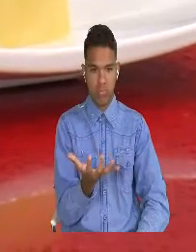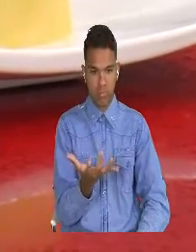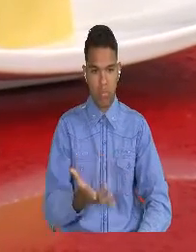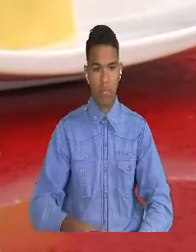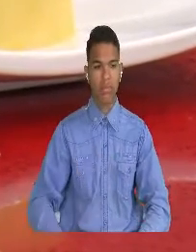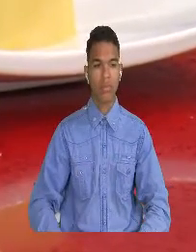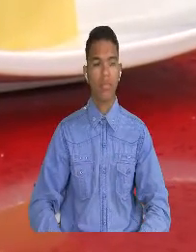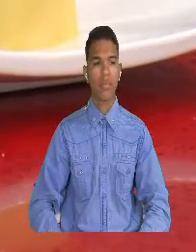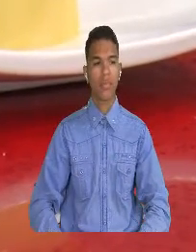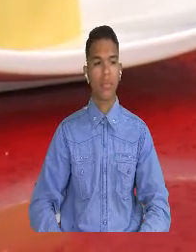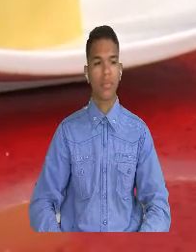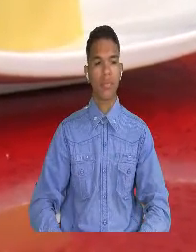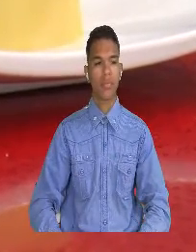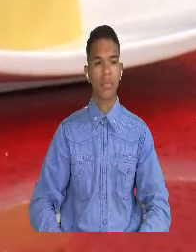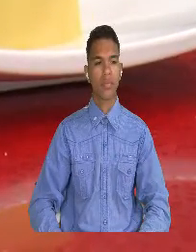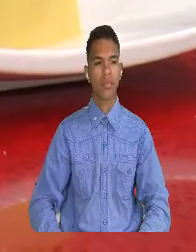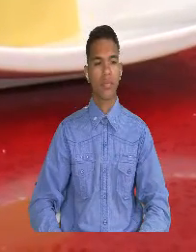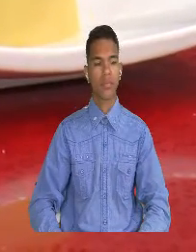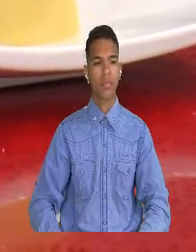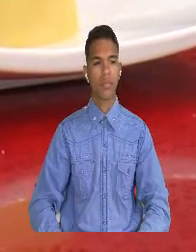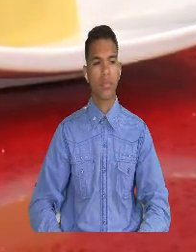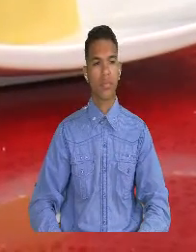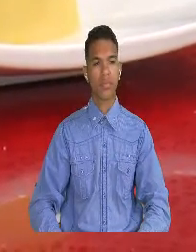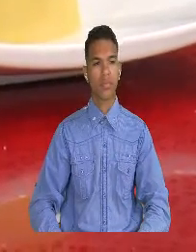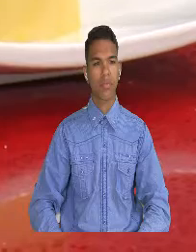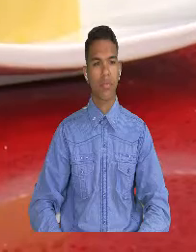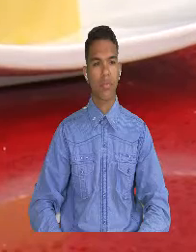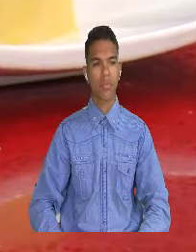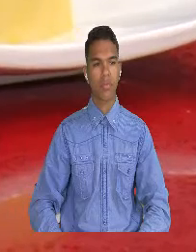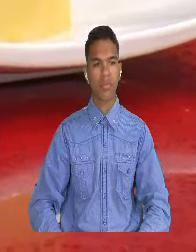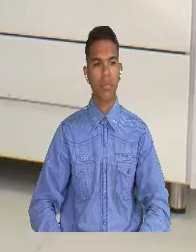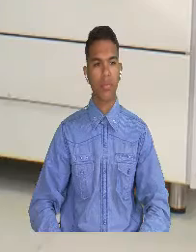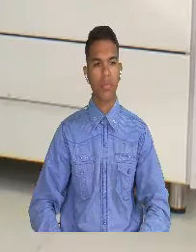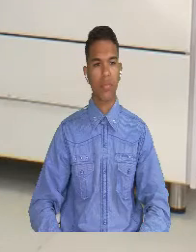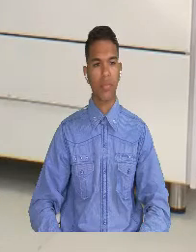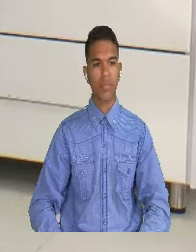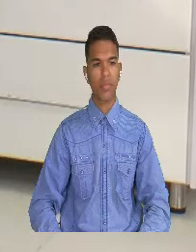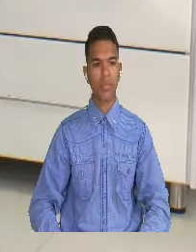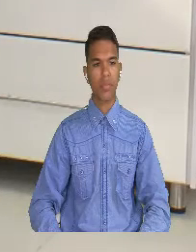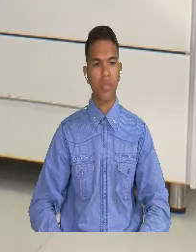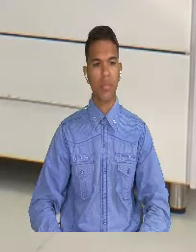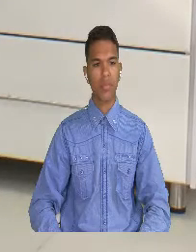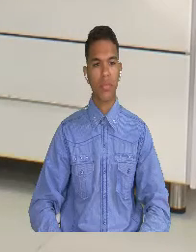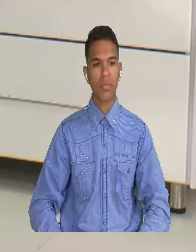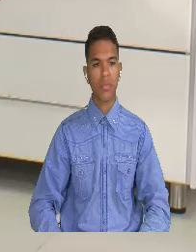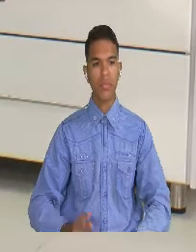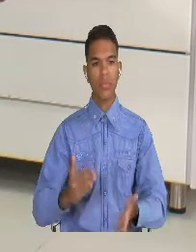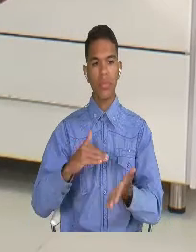Para que coja nuevamente temperatura. Voy a probar nuevamente nuestra salsa.